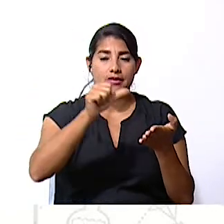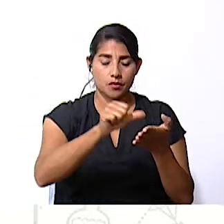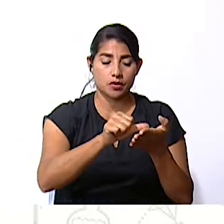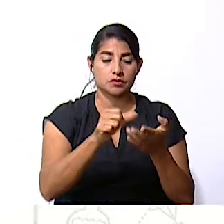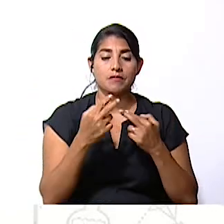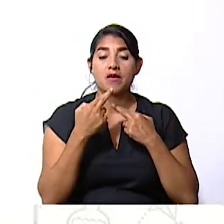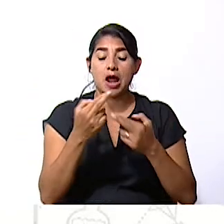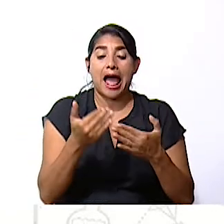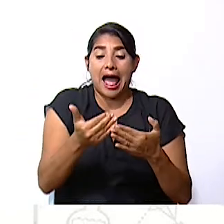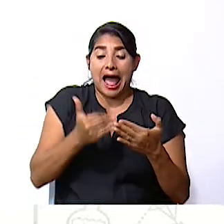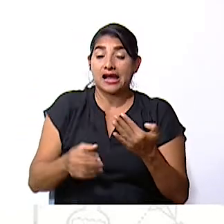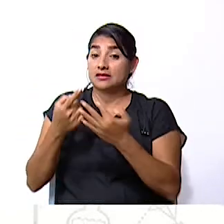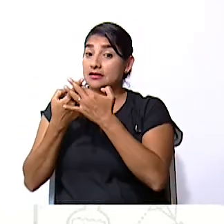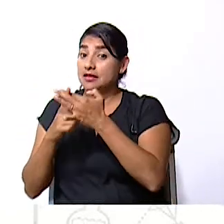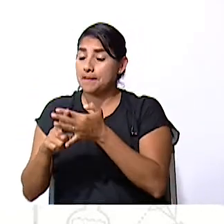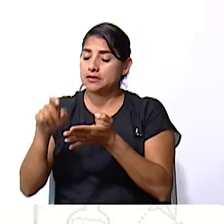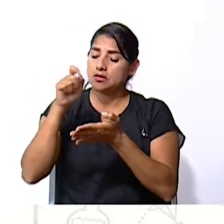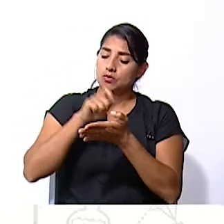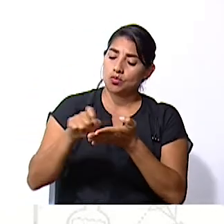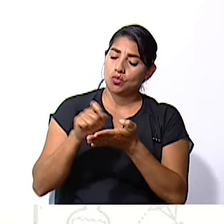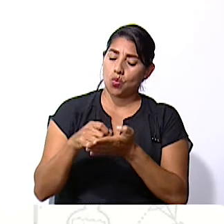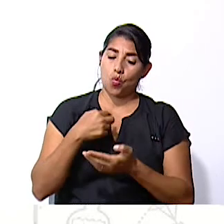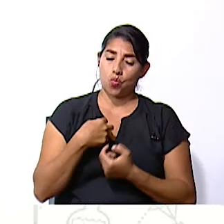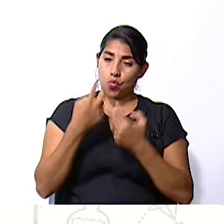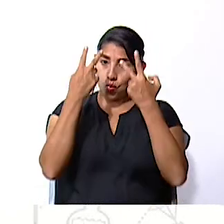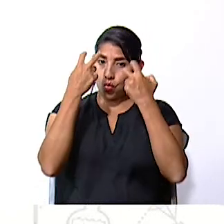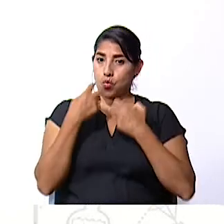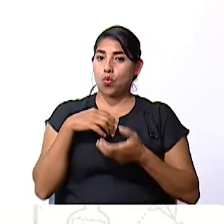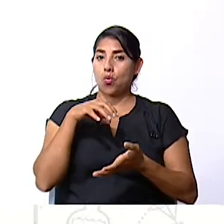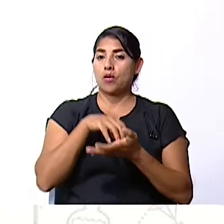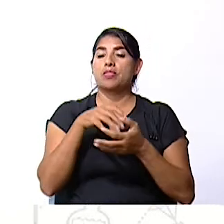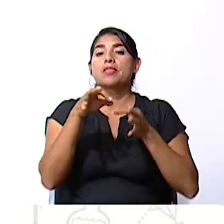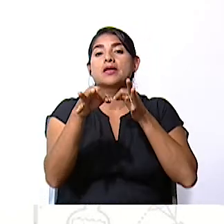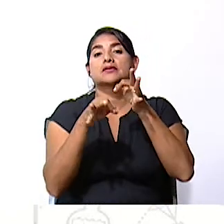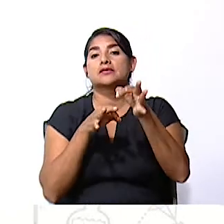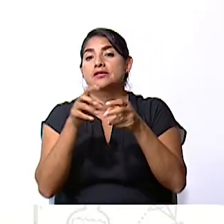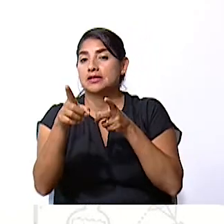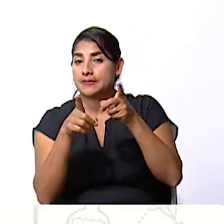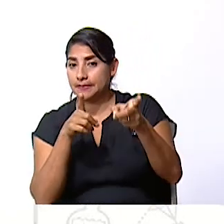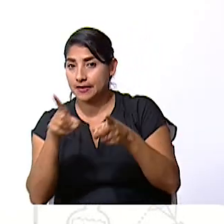contestar antes de elaborar su texto descriptivo,